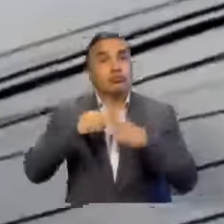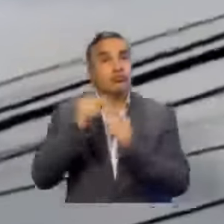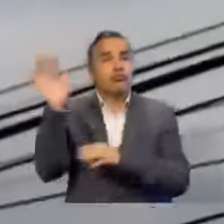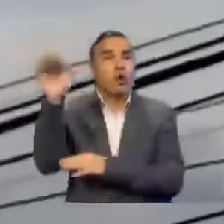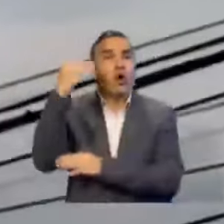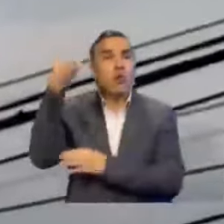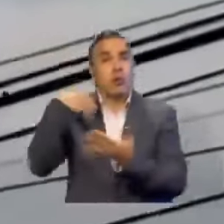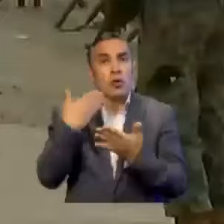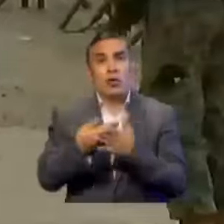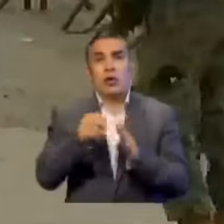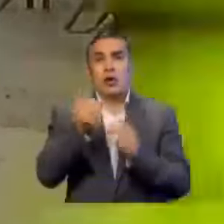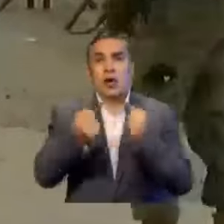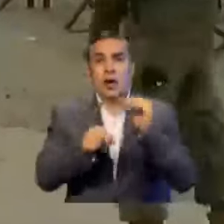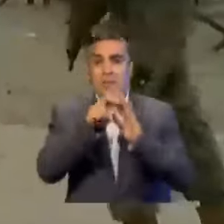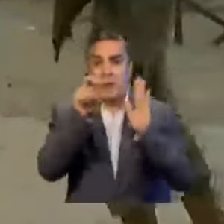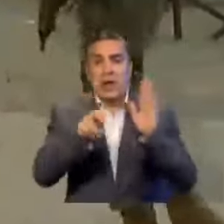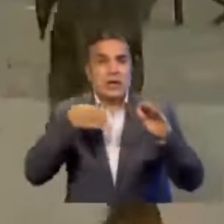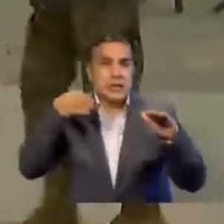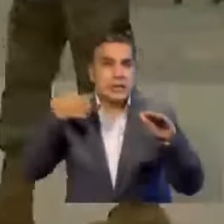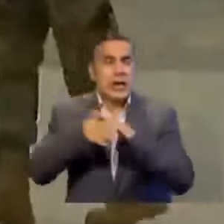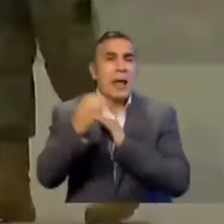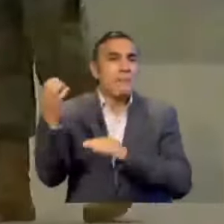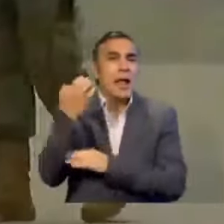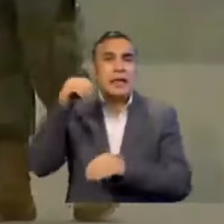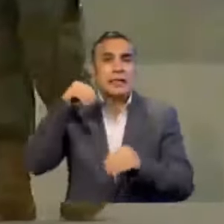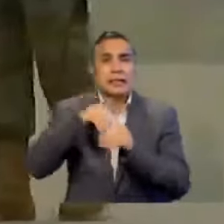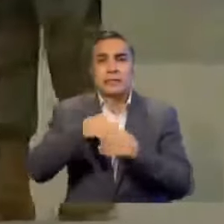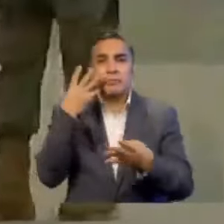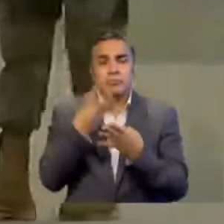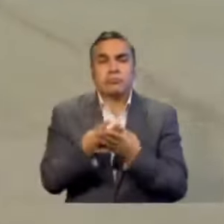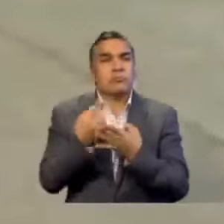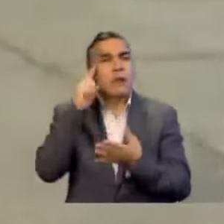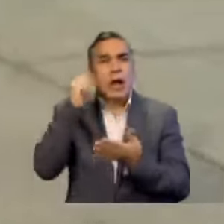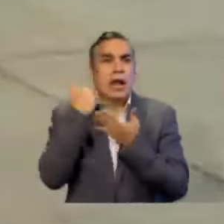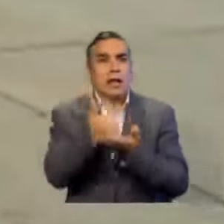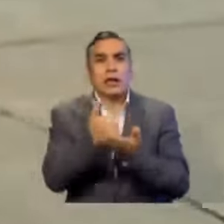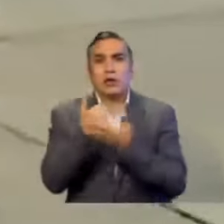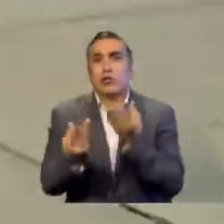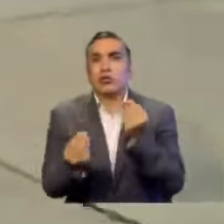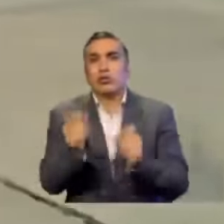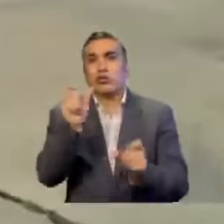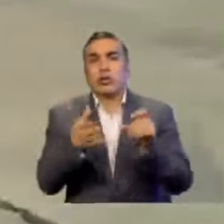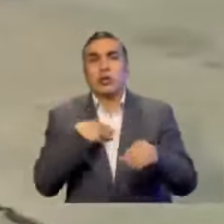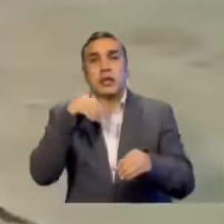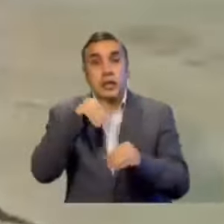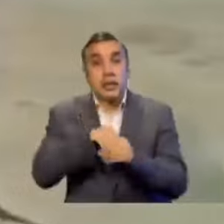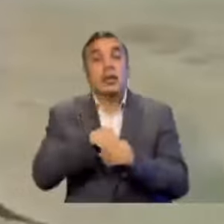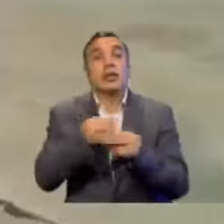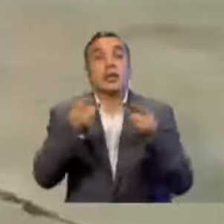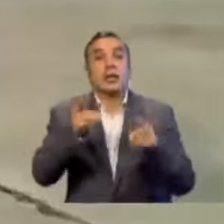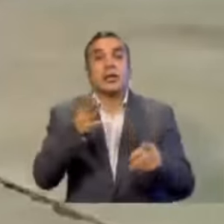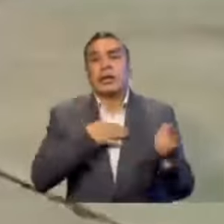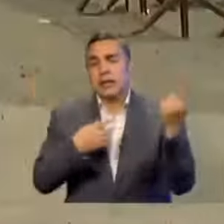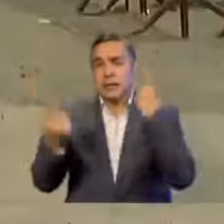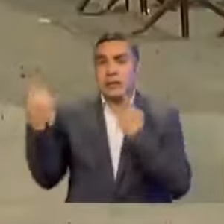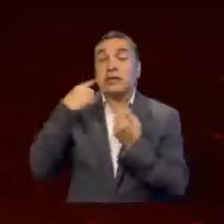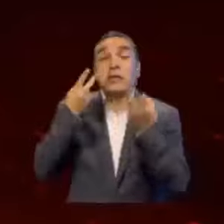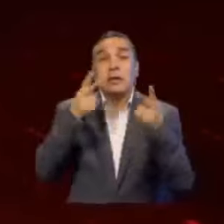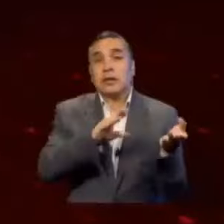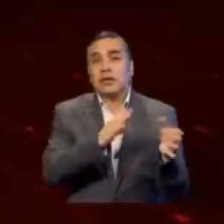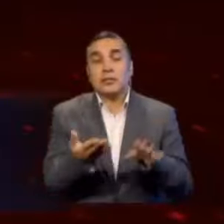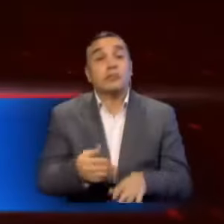medicina legal ingresaban de emergencia a la penitenciaría del litoral a dar auxilio a decenas de reos, heridos y fallecidos. La guerra entre